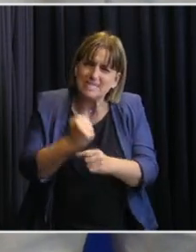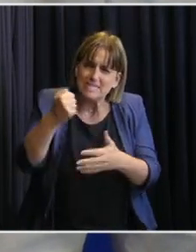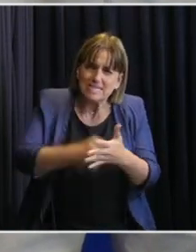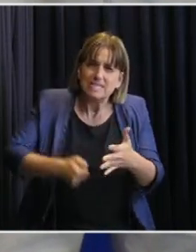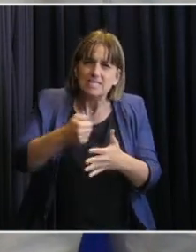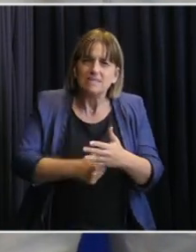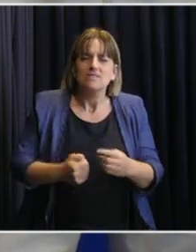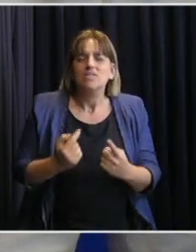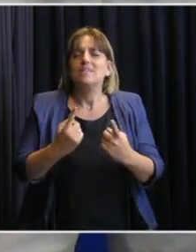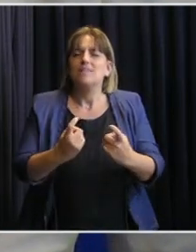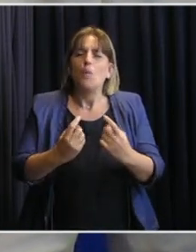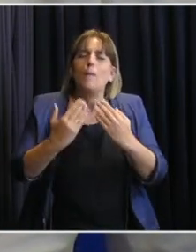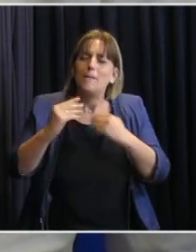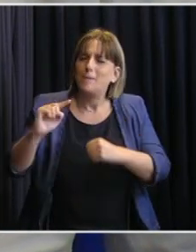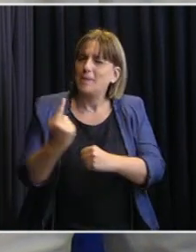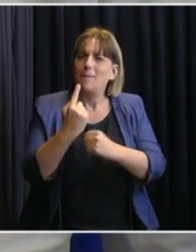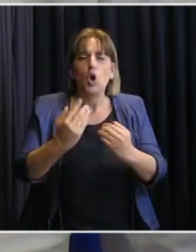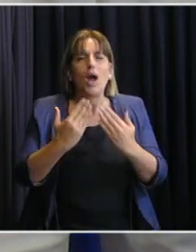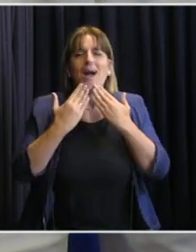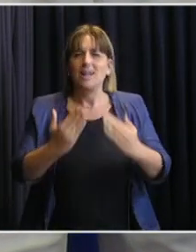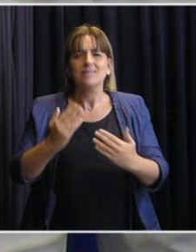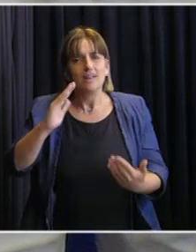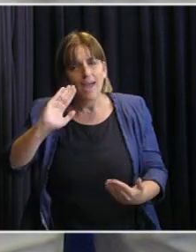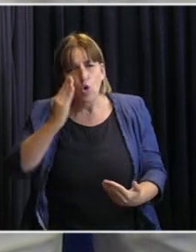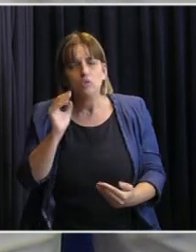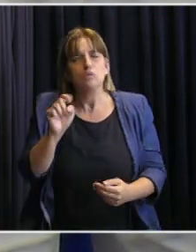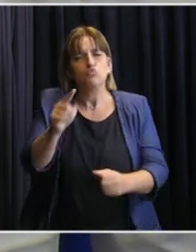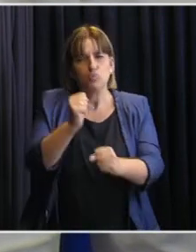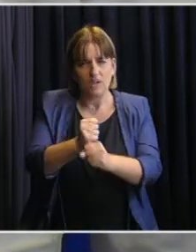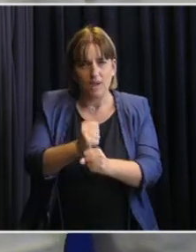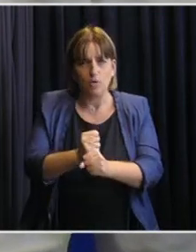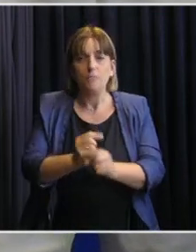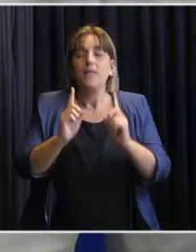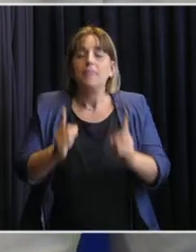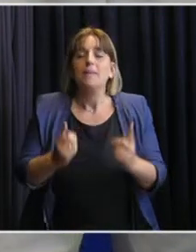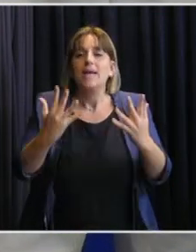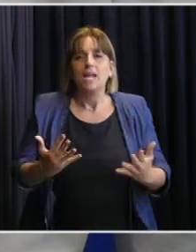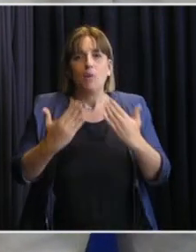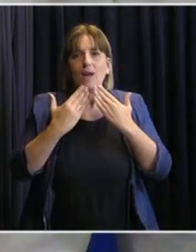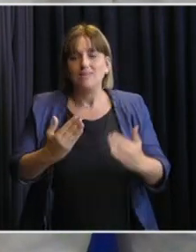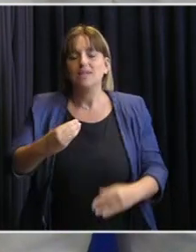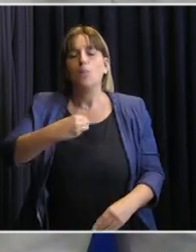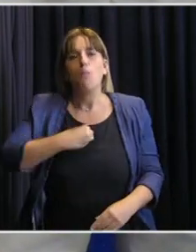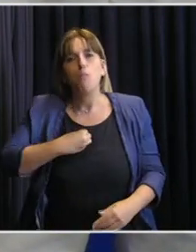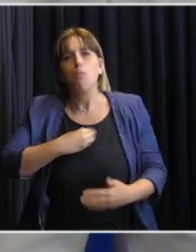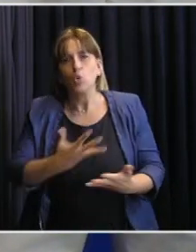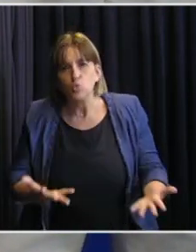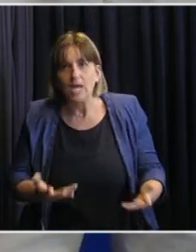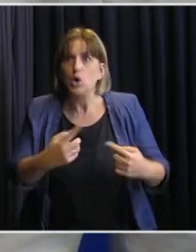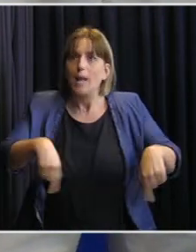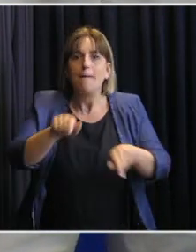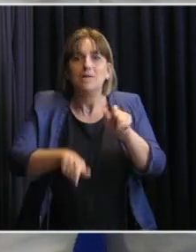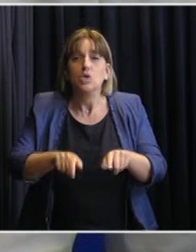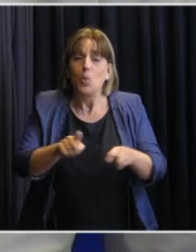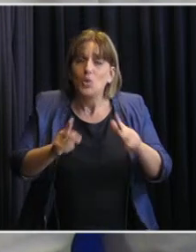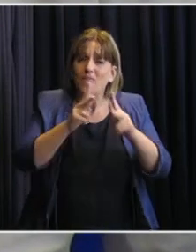nuestro agradecimiento y nuestro reconocimiento. Agradecer también a los voluntarios, porque como decíamos el otro día cuando hablamos